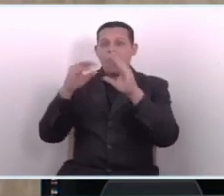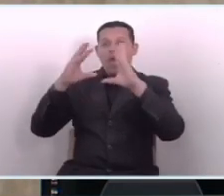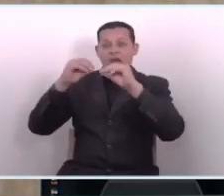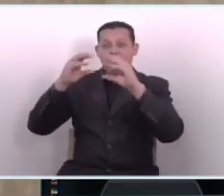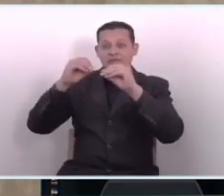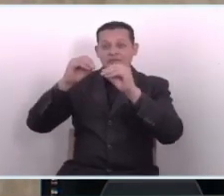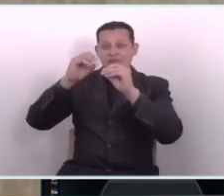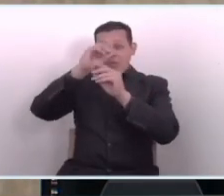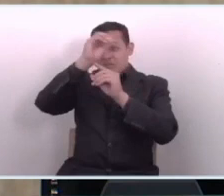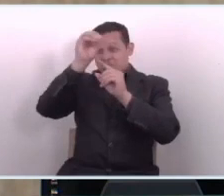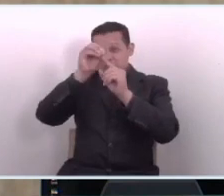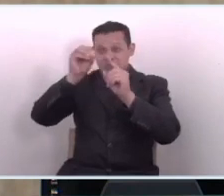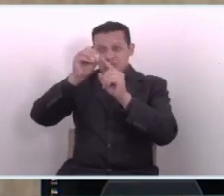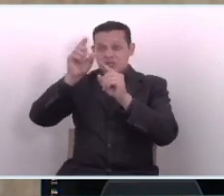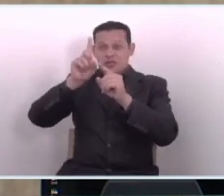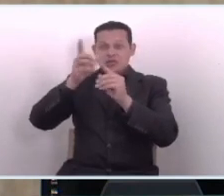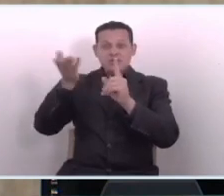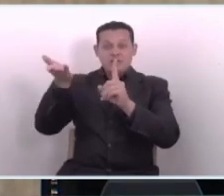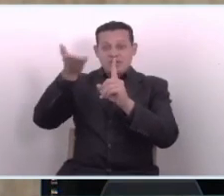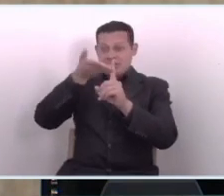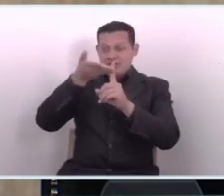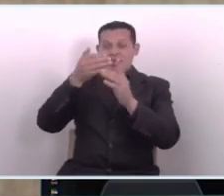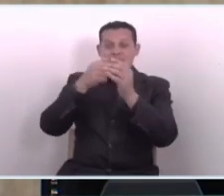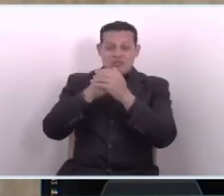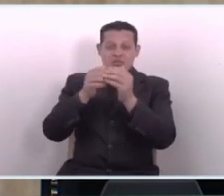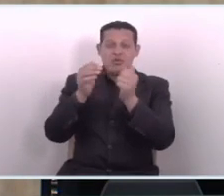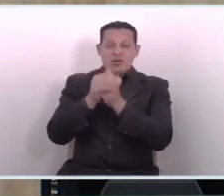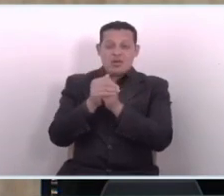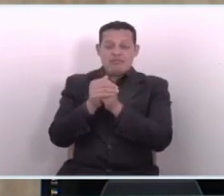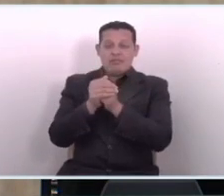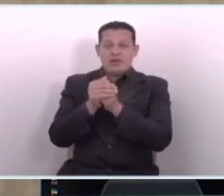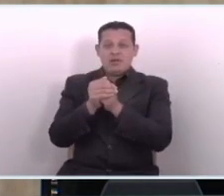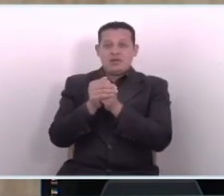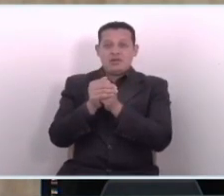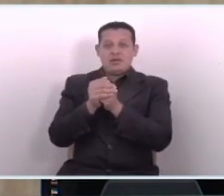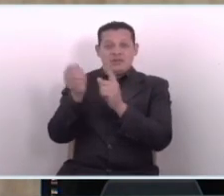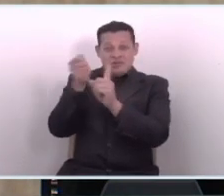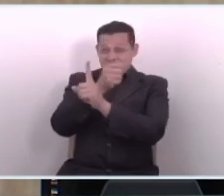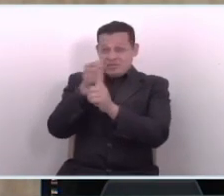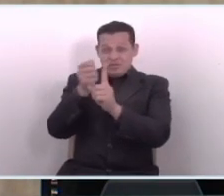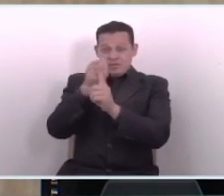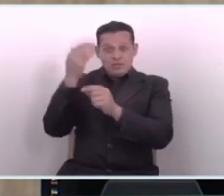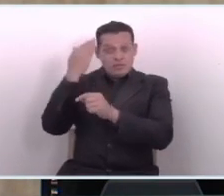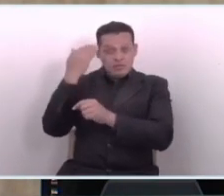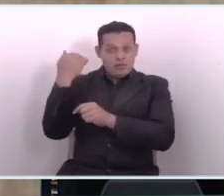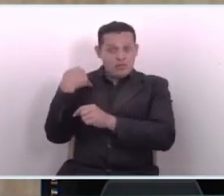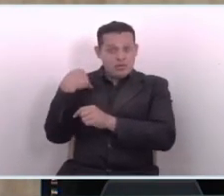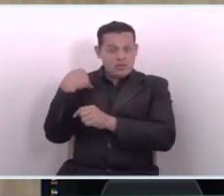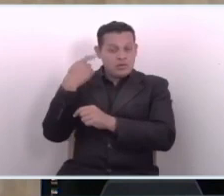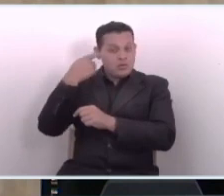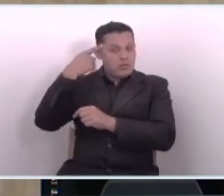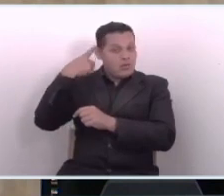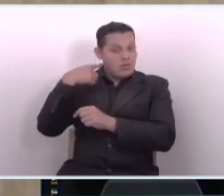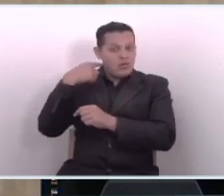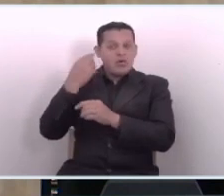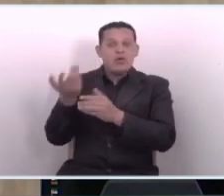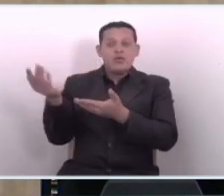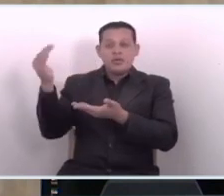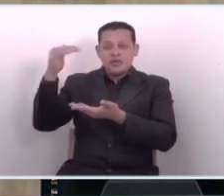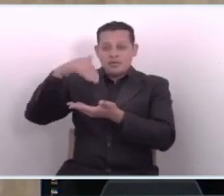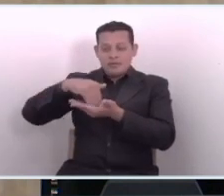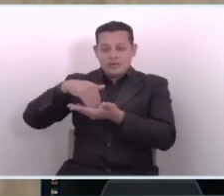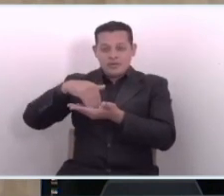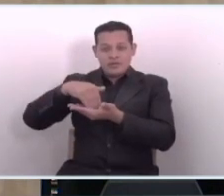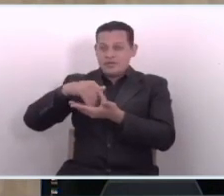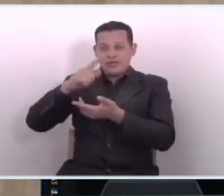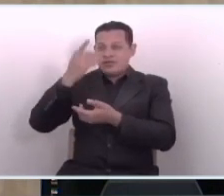sobre cifras que no se van a dar y la afectación sobre la violencia de género. Vuelvo de nuevo,